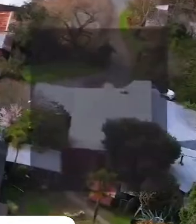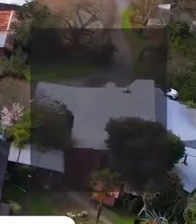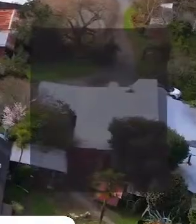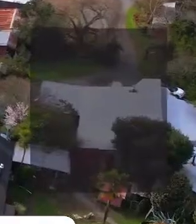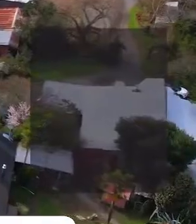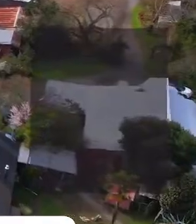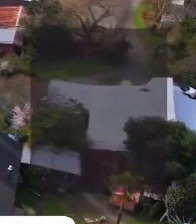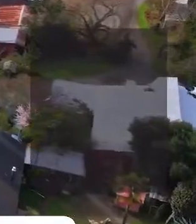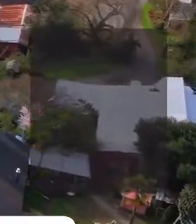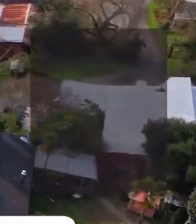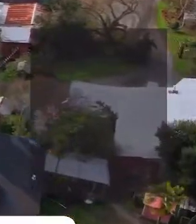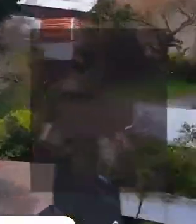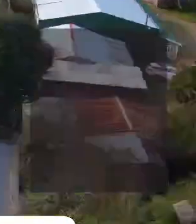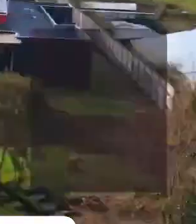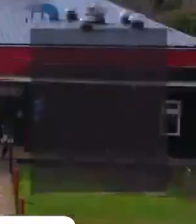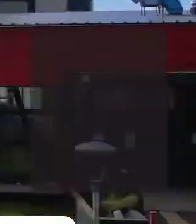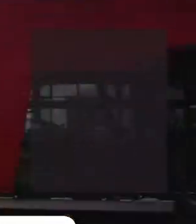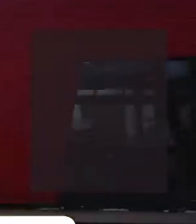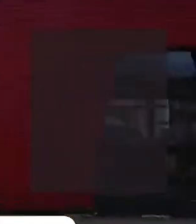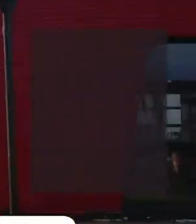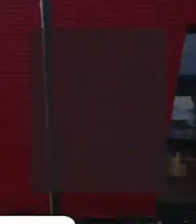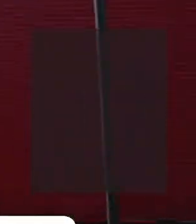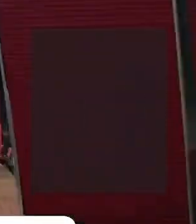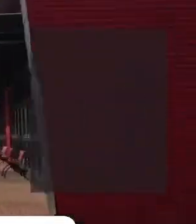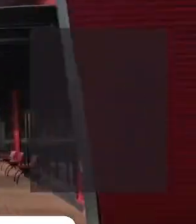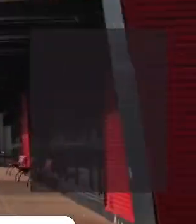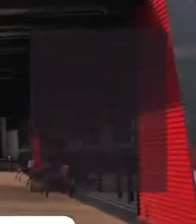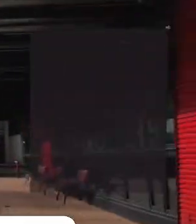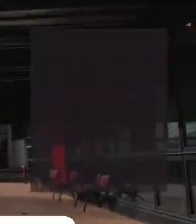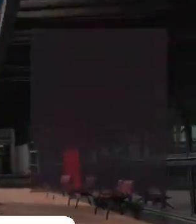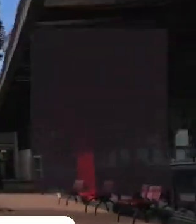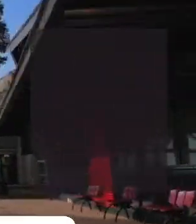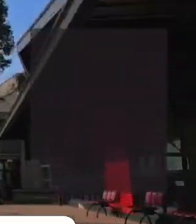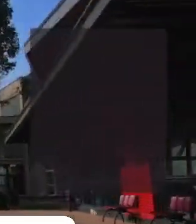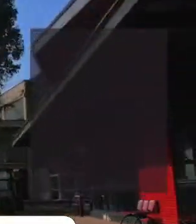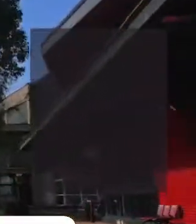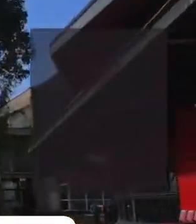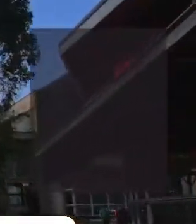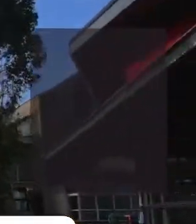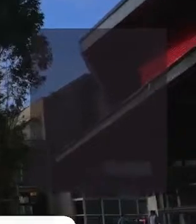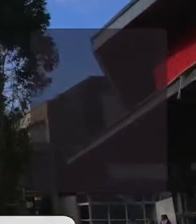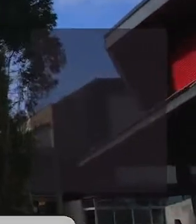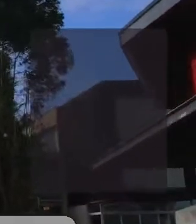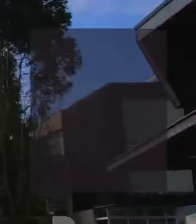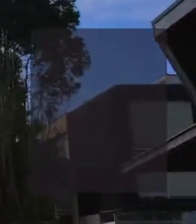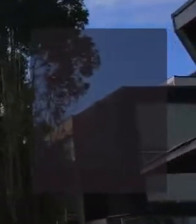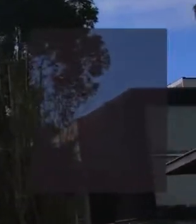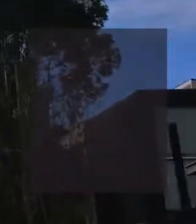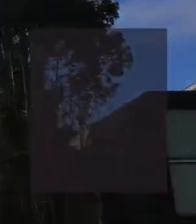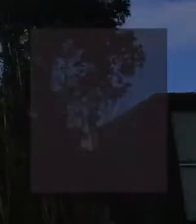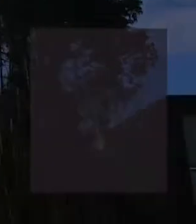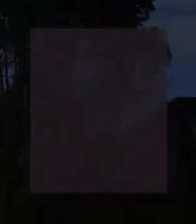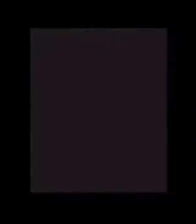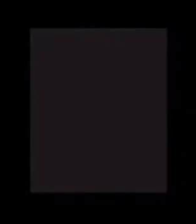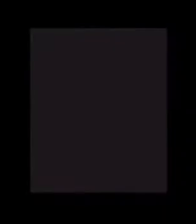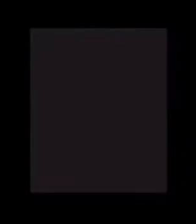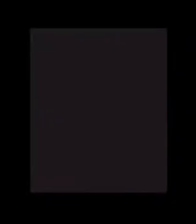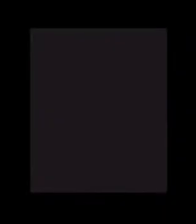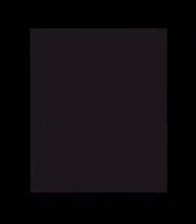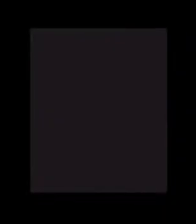lugar donde descubrir tu máximo potencial, la Universidad Austral de Chile es tu elección.